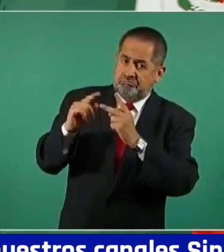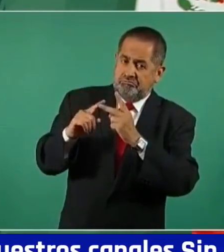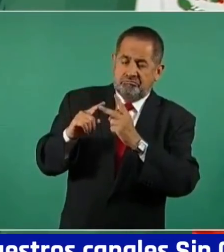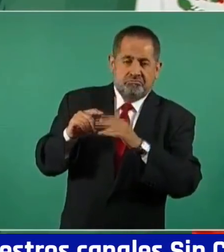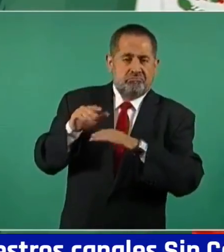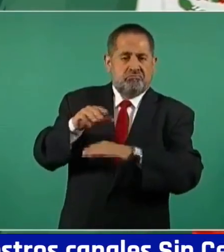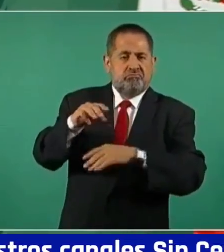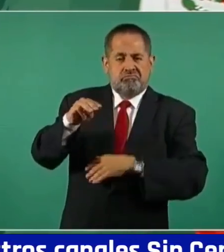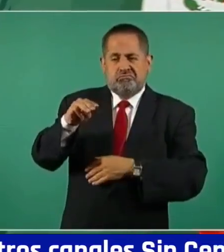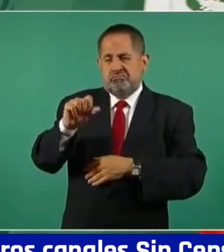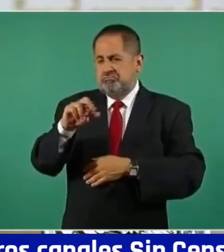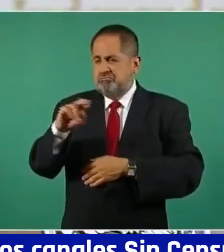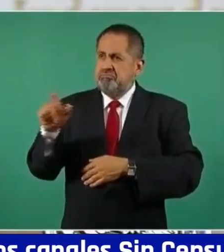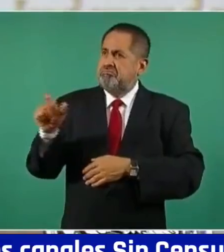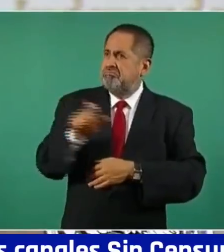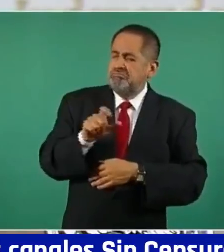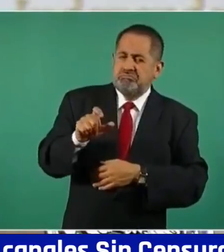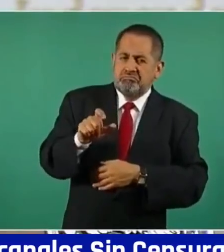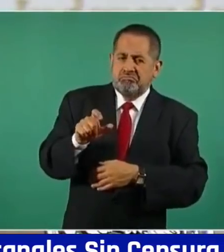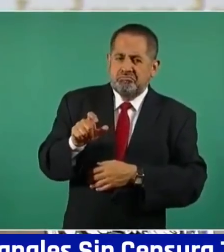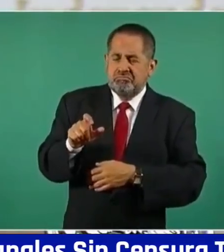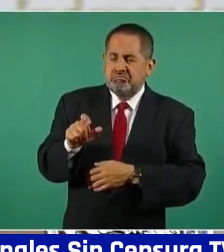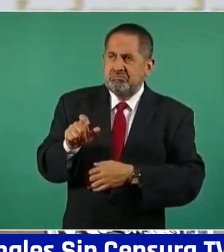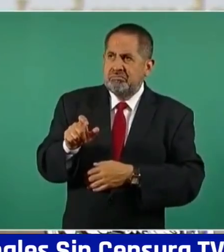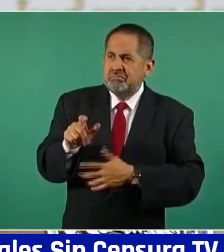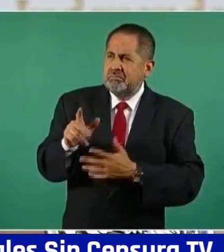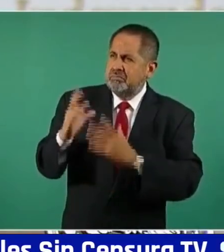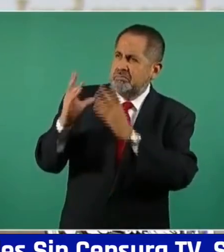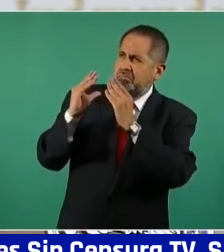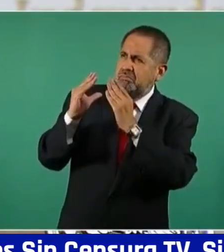marxismo no los puedo entender,